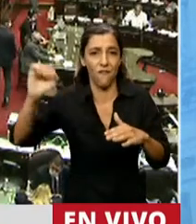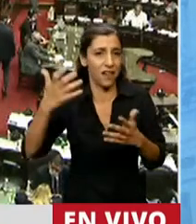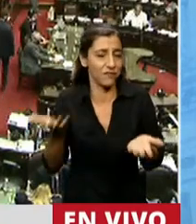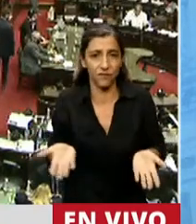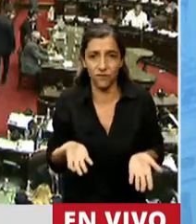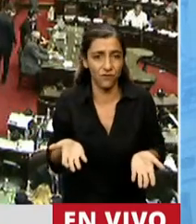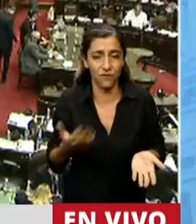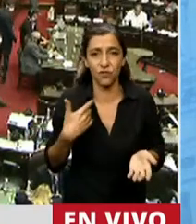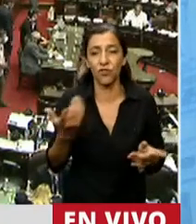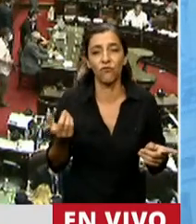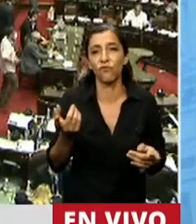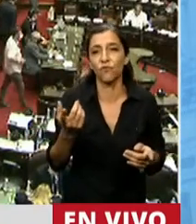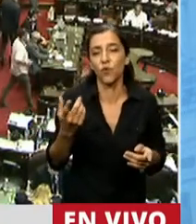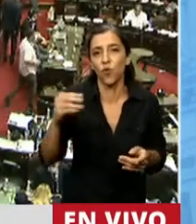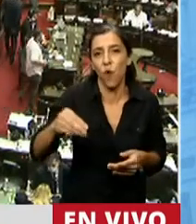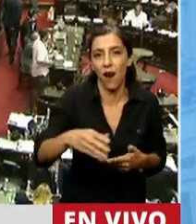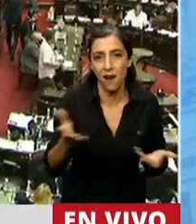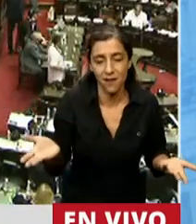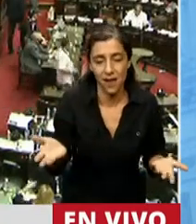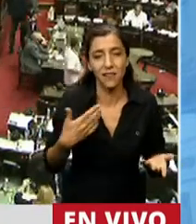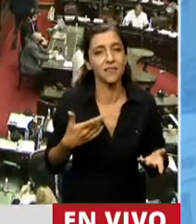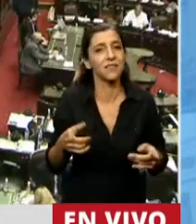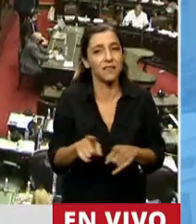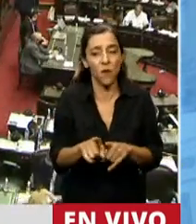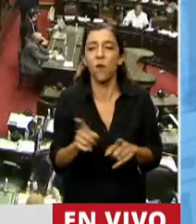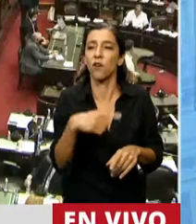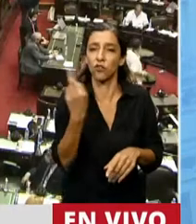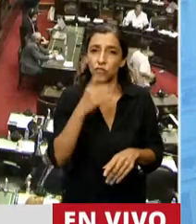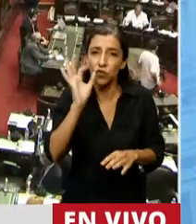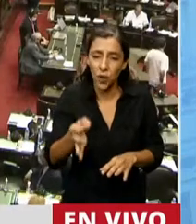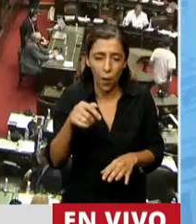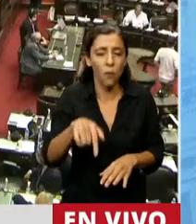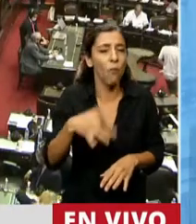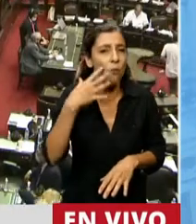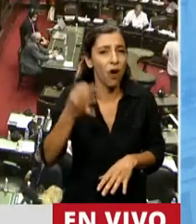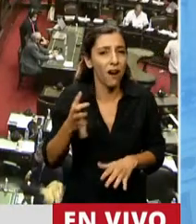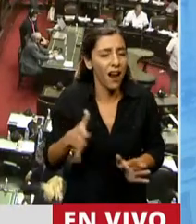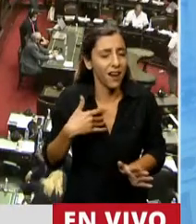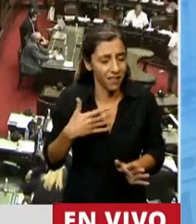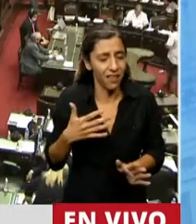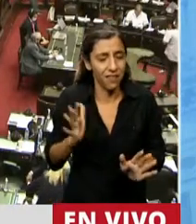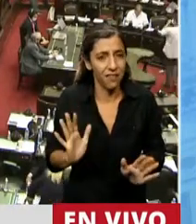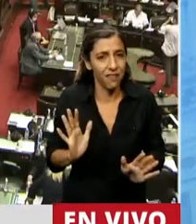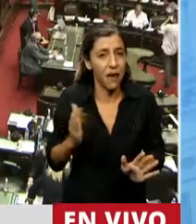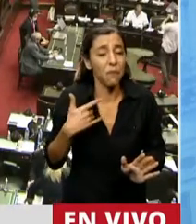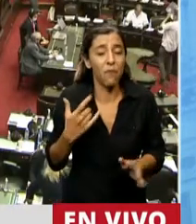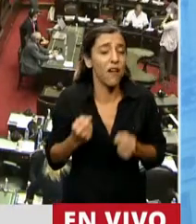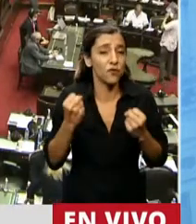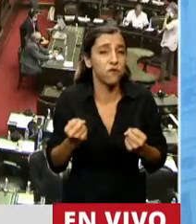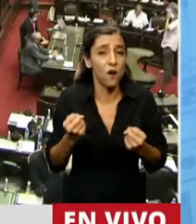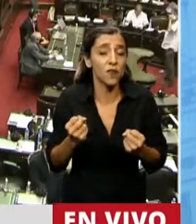de lo perdido con el macrismo. Es una realidad innegable. Esos esfuerzos aún son